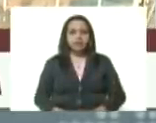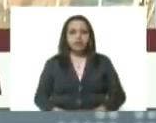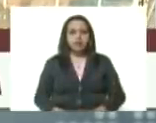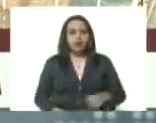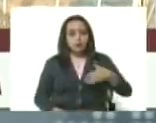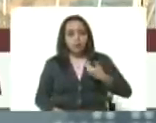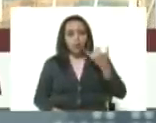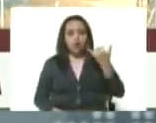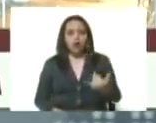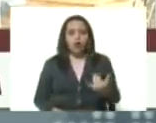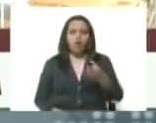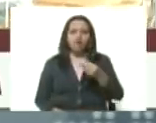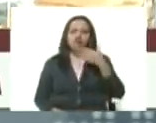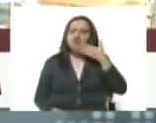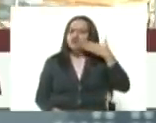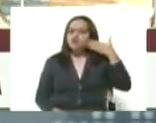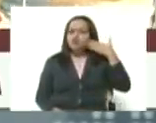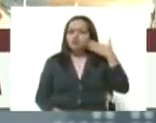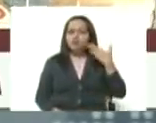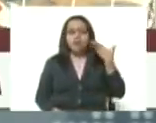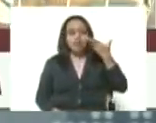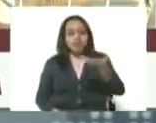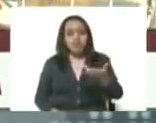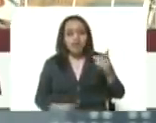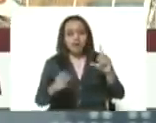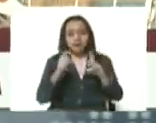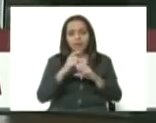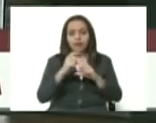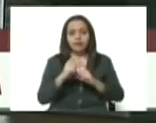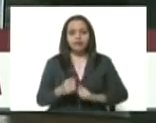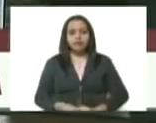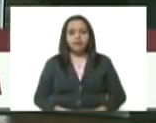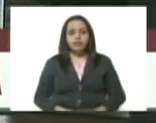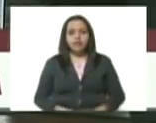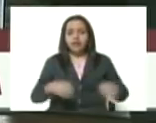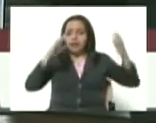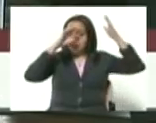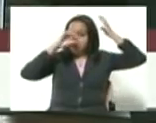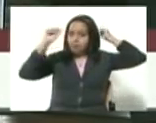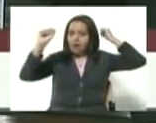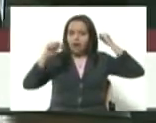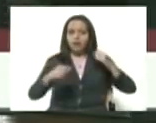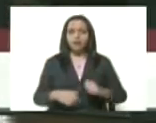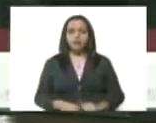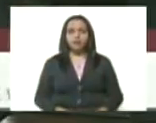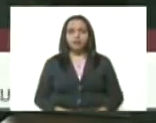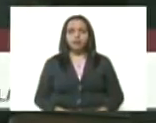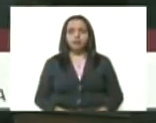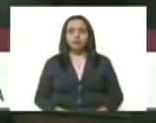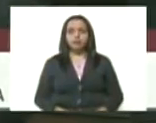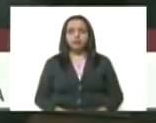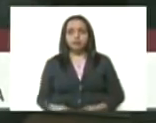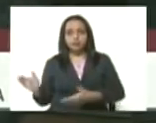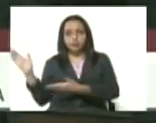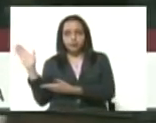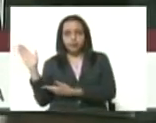entonces con mucho orgullo darle la palabra al señor embajador Shevki Moteveglioglu.